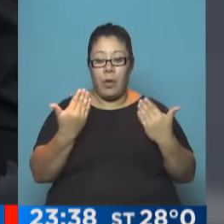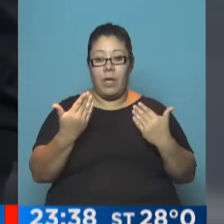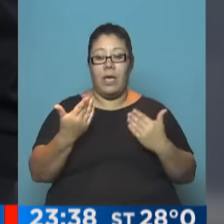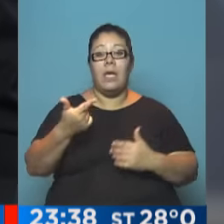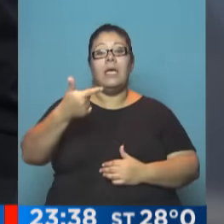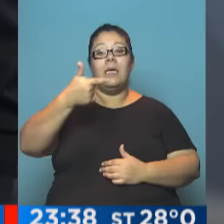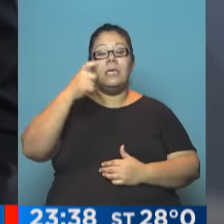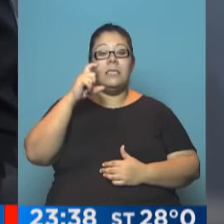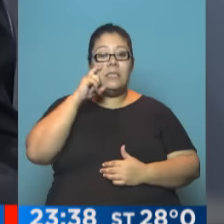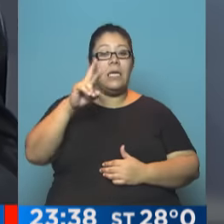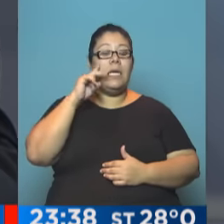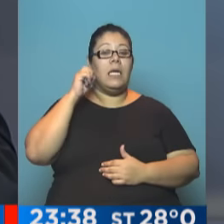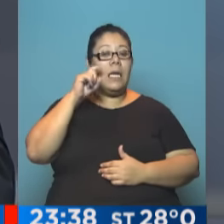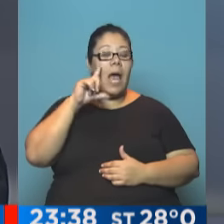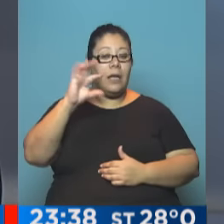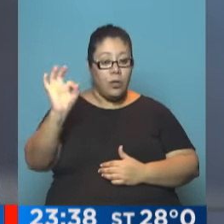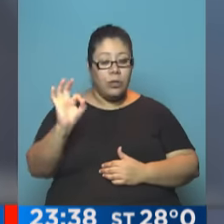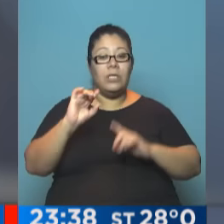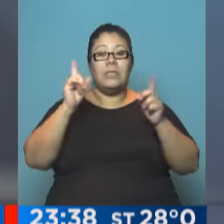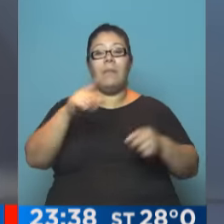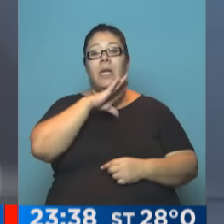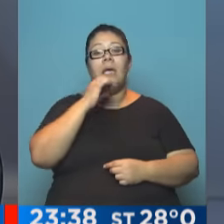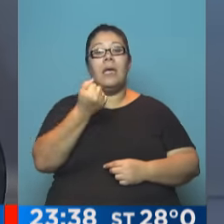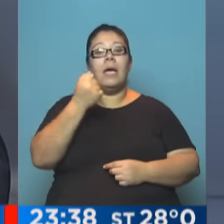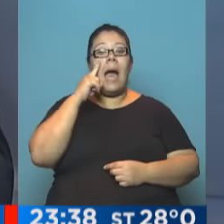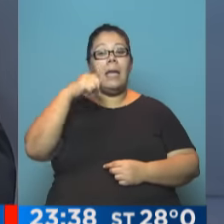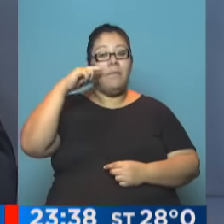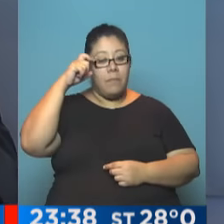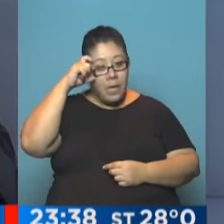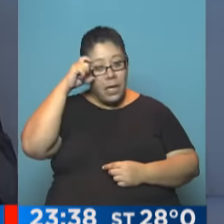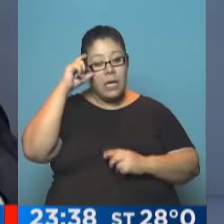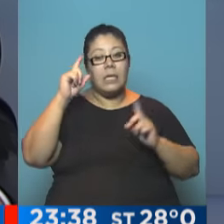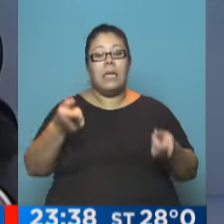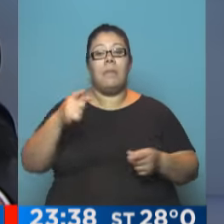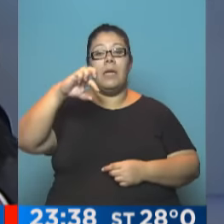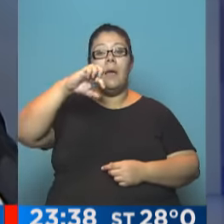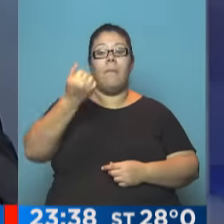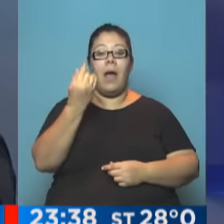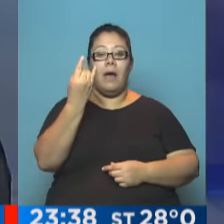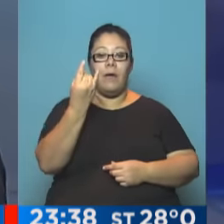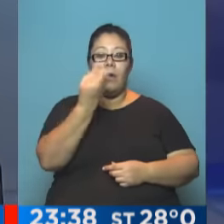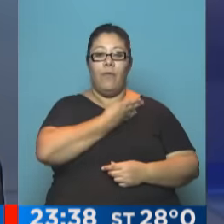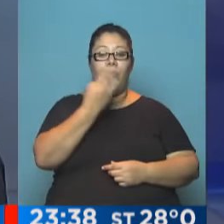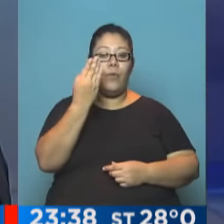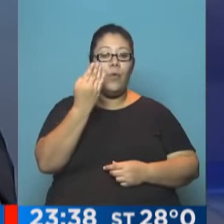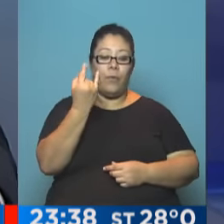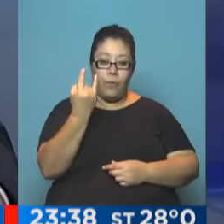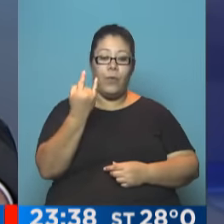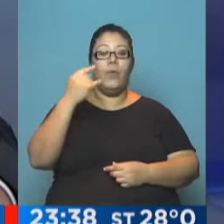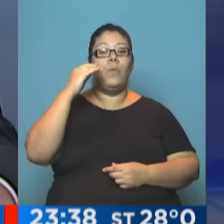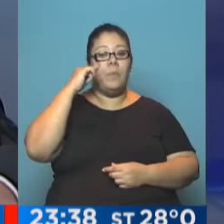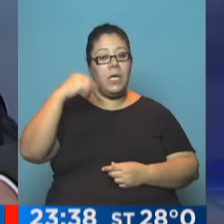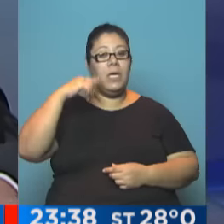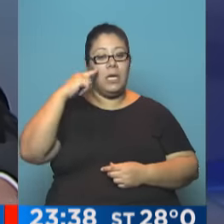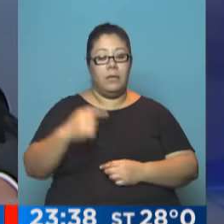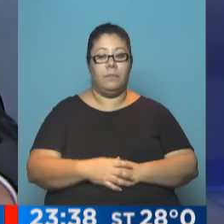Sirigliano, titular de TVA, como también de Jaime y de Pafumi. Y nosotros abrazamos particularmente a nuestro